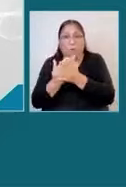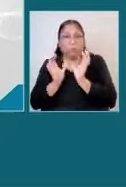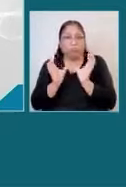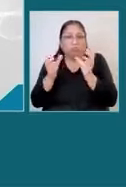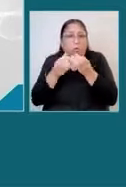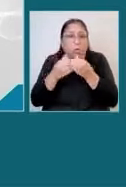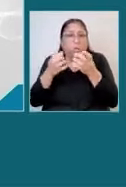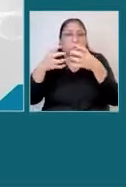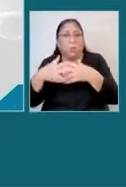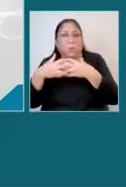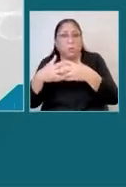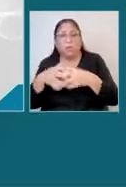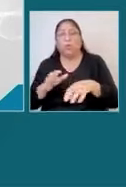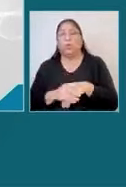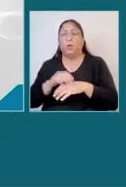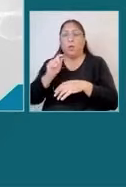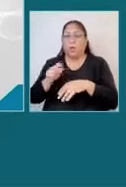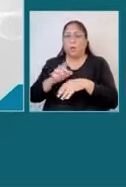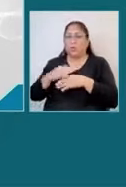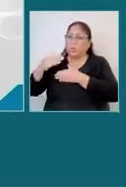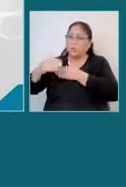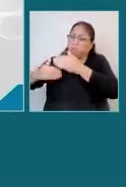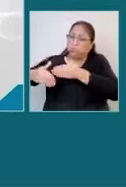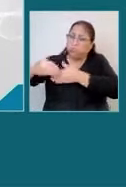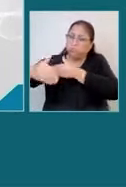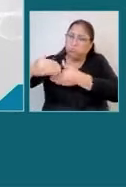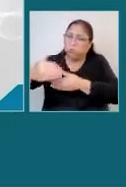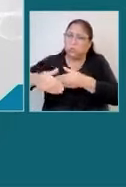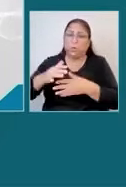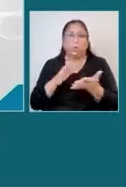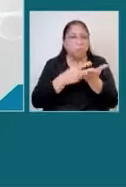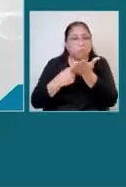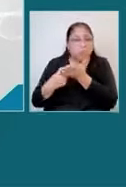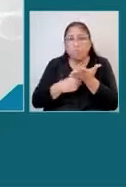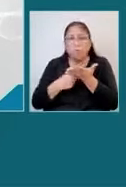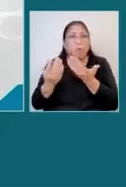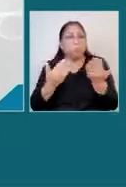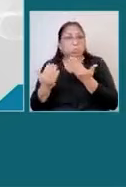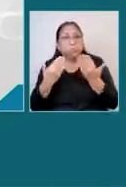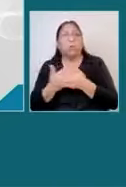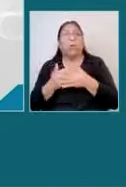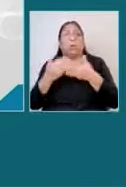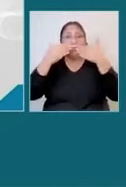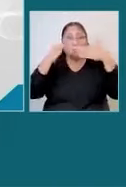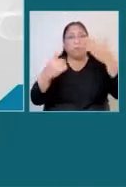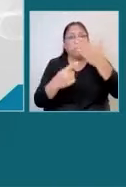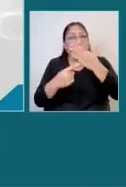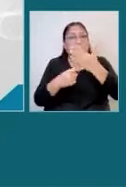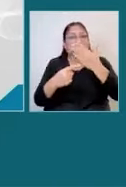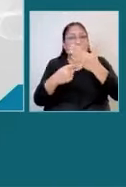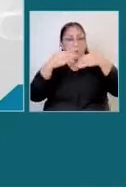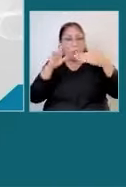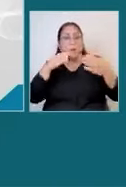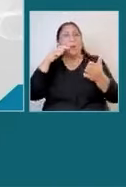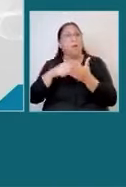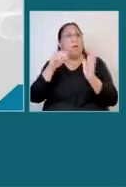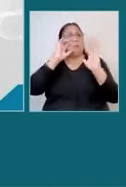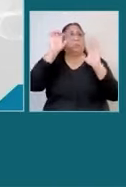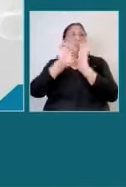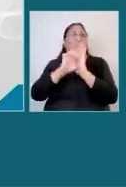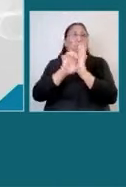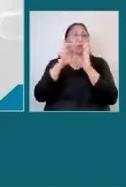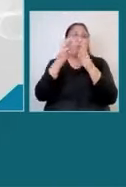corporaciones, aceleradoras, incubadoras, consultoras especialistas en temas de innovación abierta. Ese es un ejemplo importante,